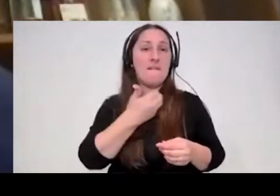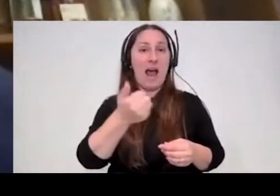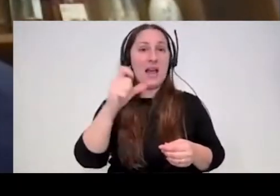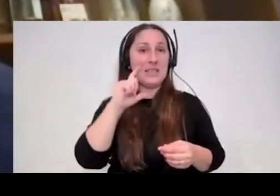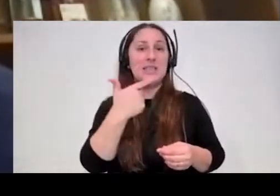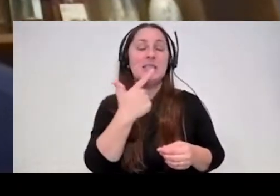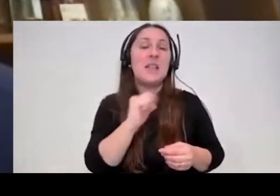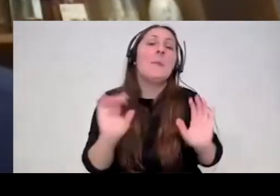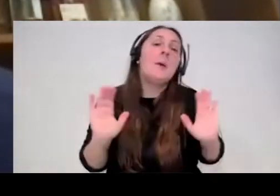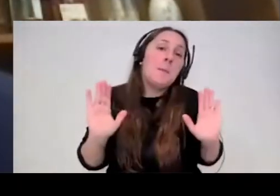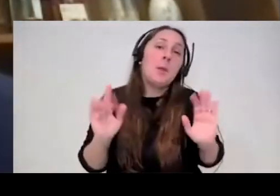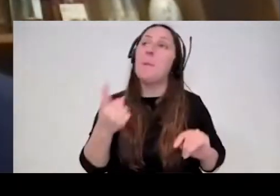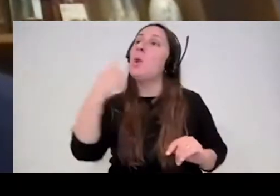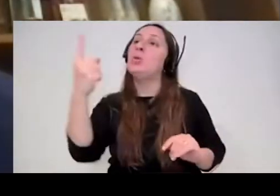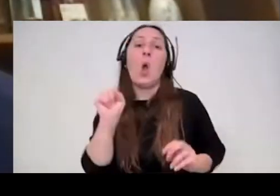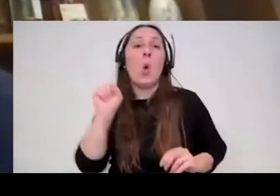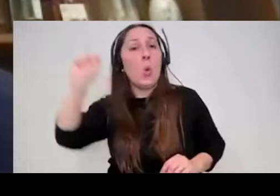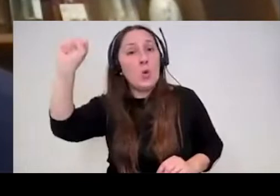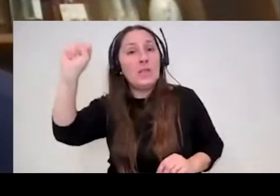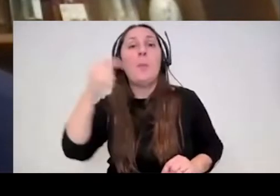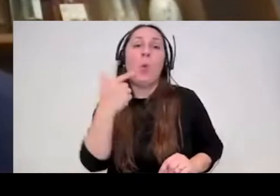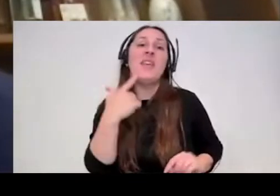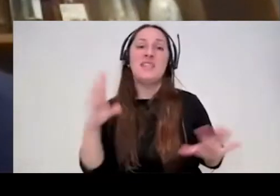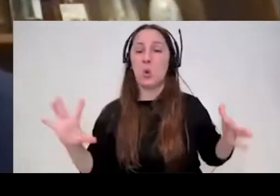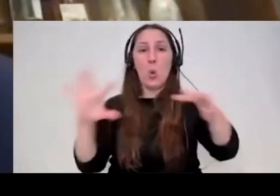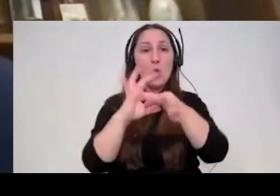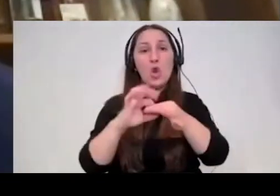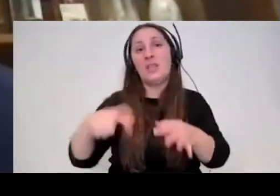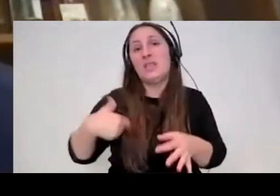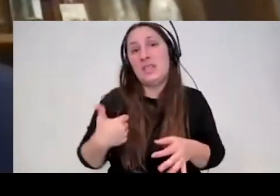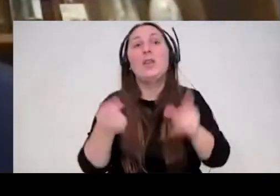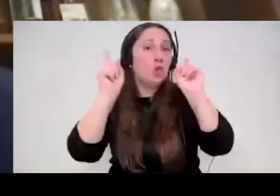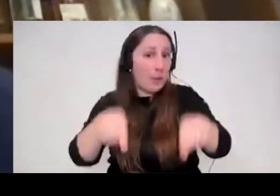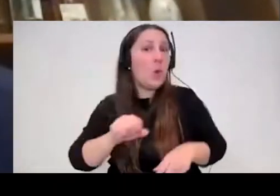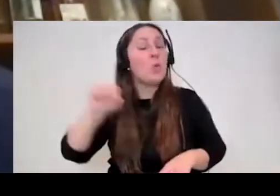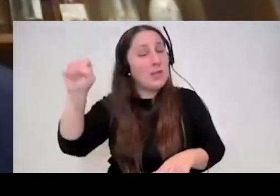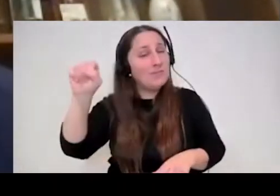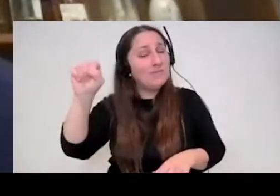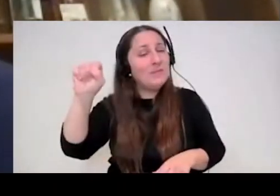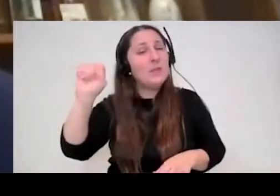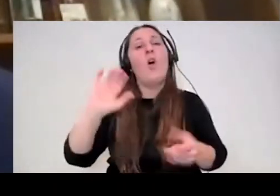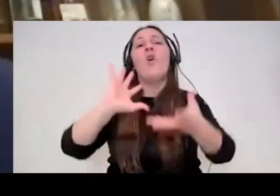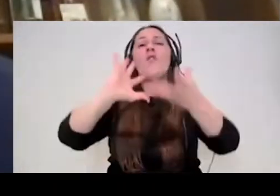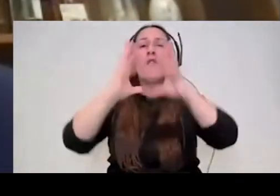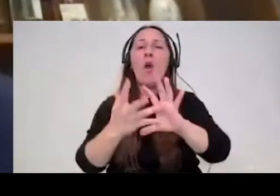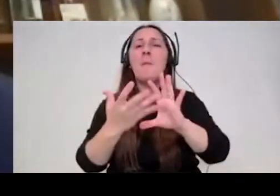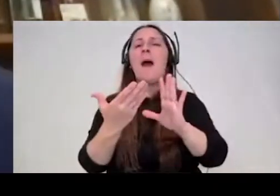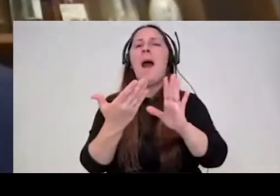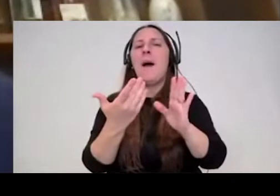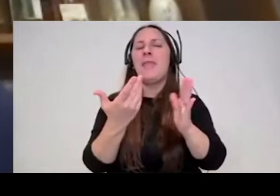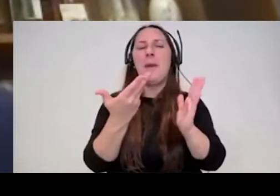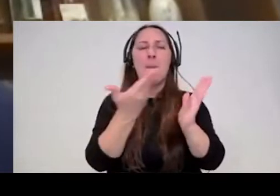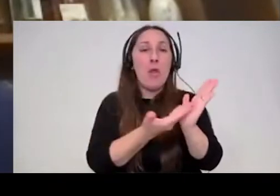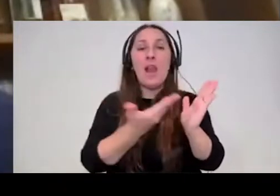pregúntenle a un comunista y capaz que dice que la unicidad sindical también es comunista. El modelo sindical argentino es un modelo propio, autónomo